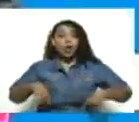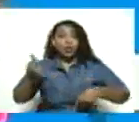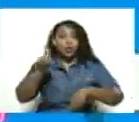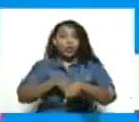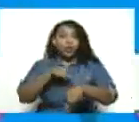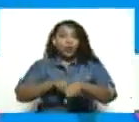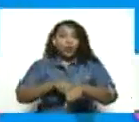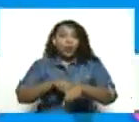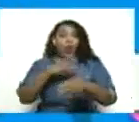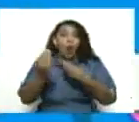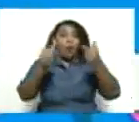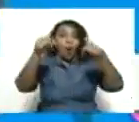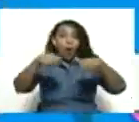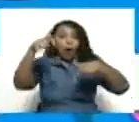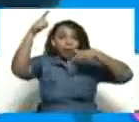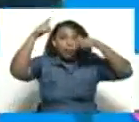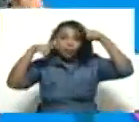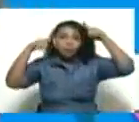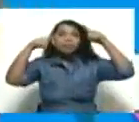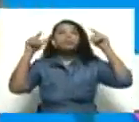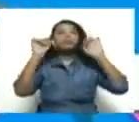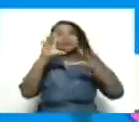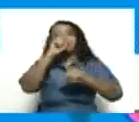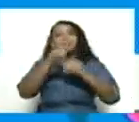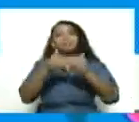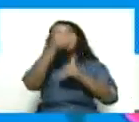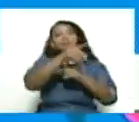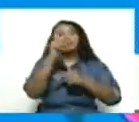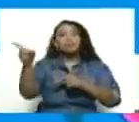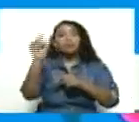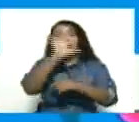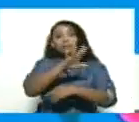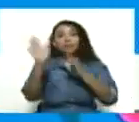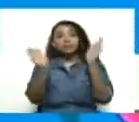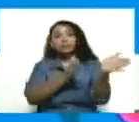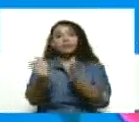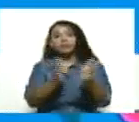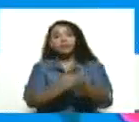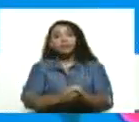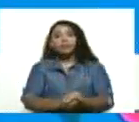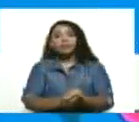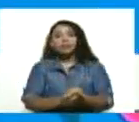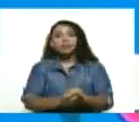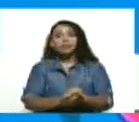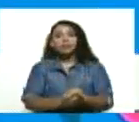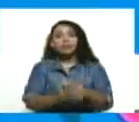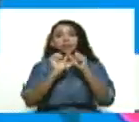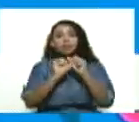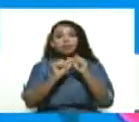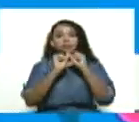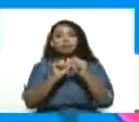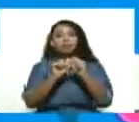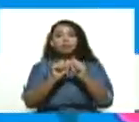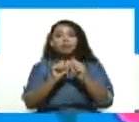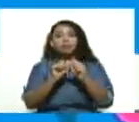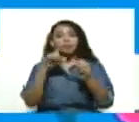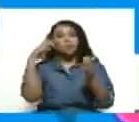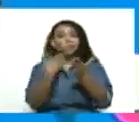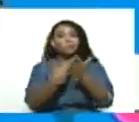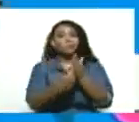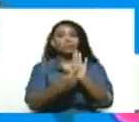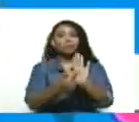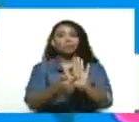como hoy Chávez diez años después de aquel 5 de marzo sigue encarnándolas